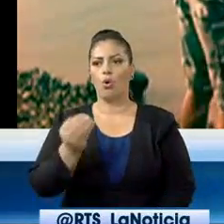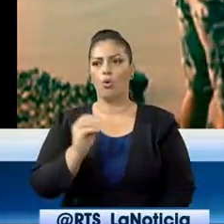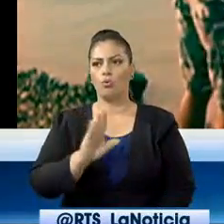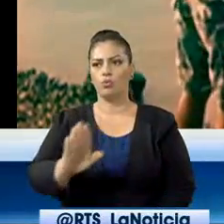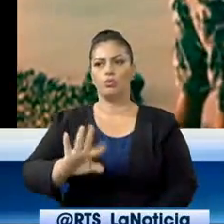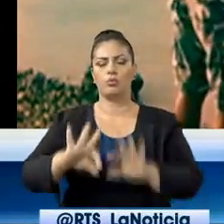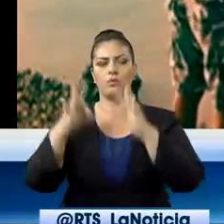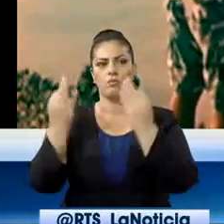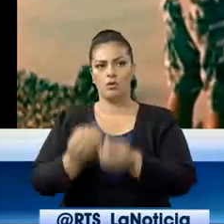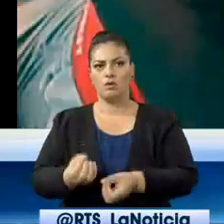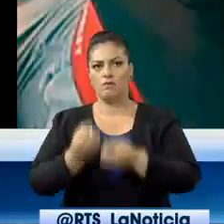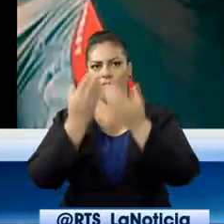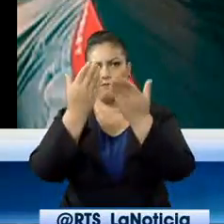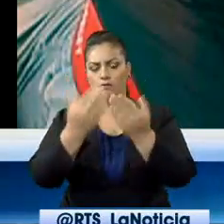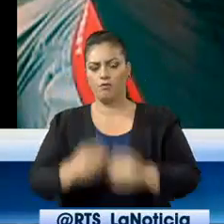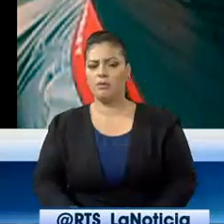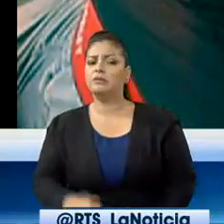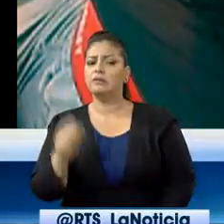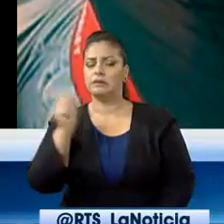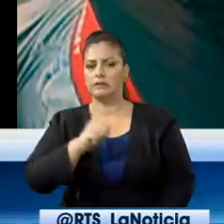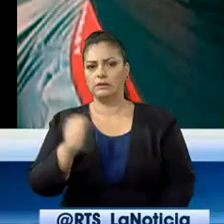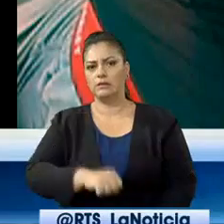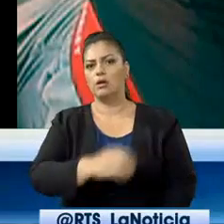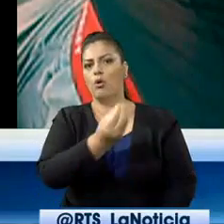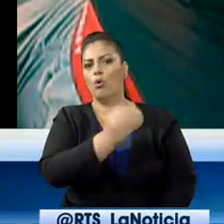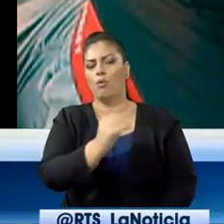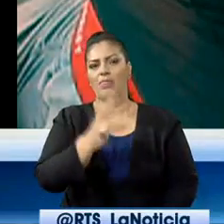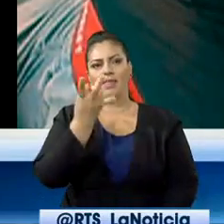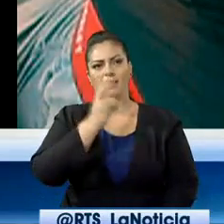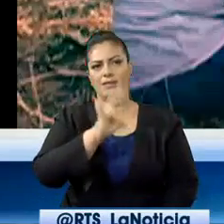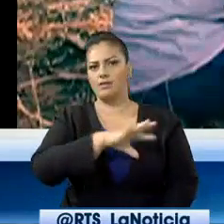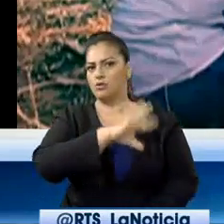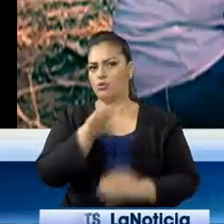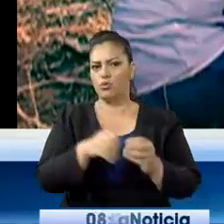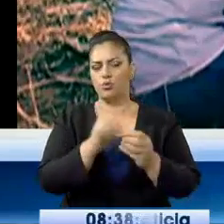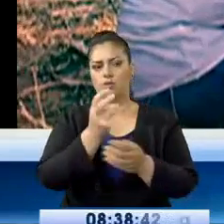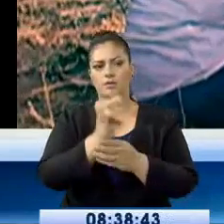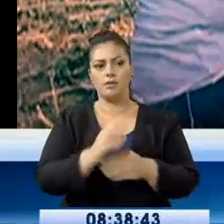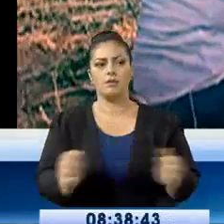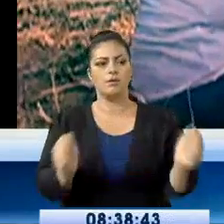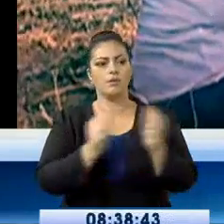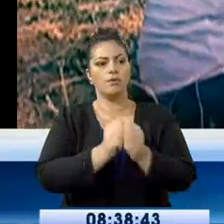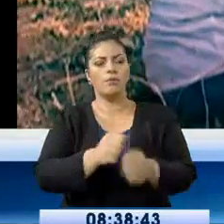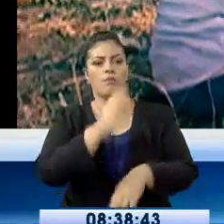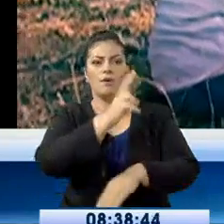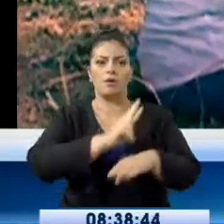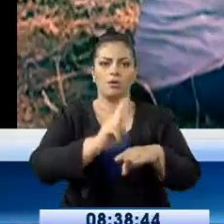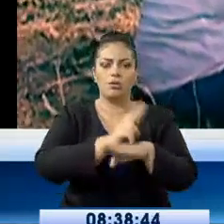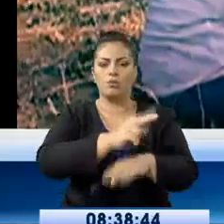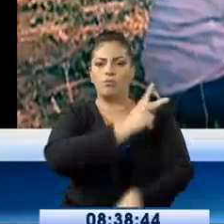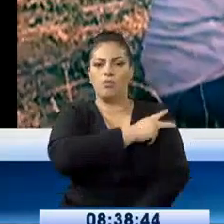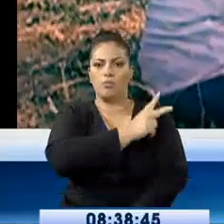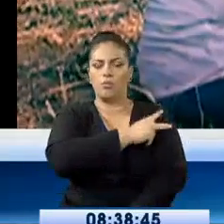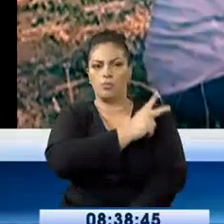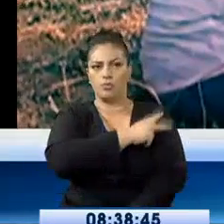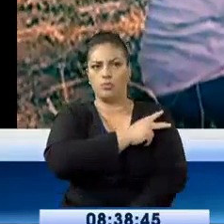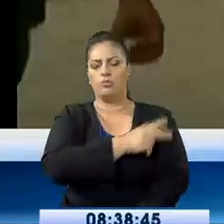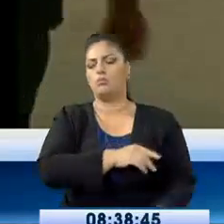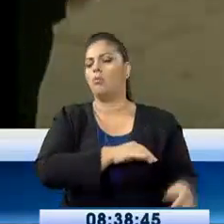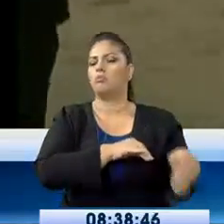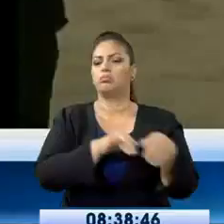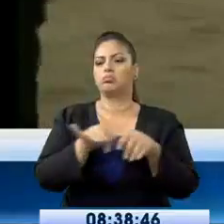iba acompañado de unos 17 compañeros de clases y de docentes. No estaban enterados de esta jornada